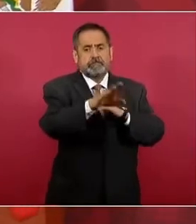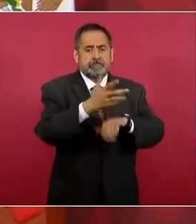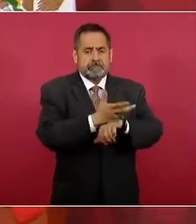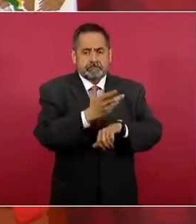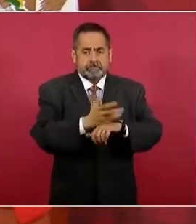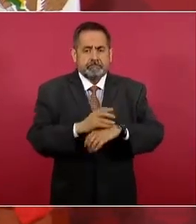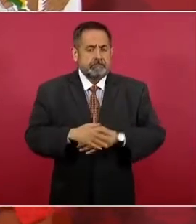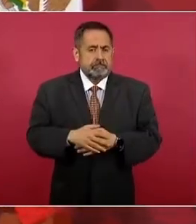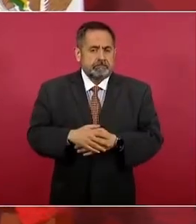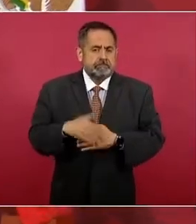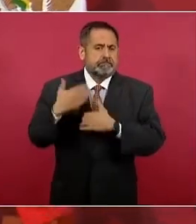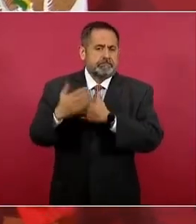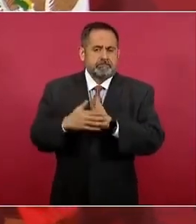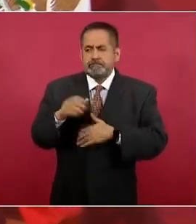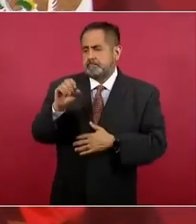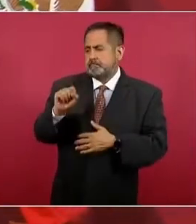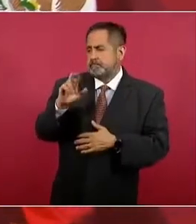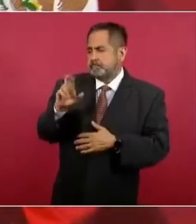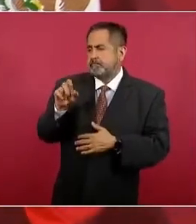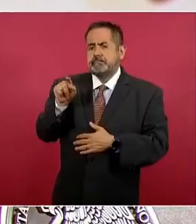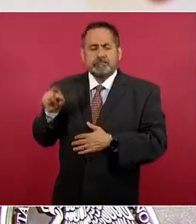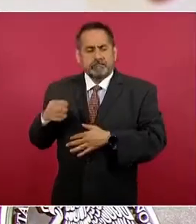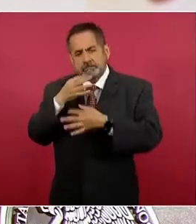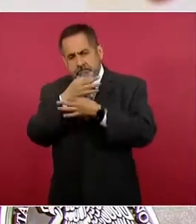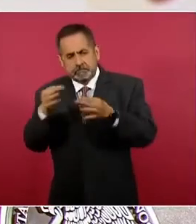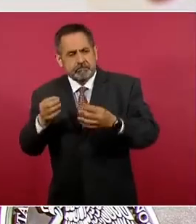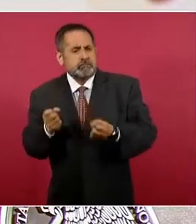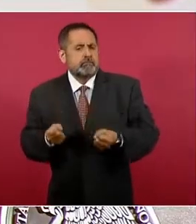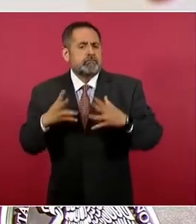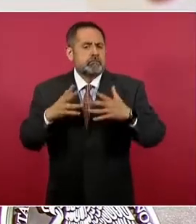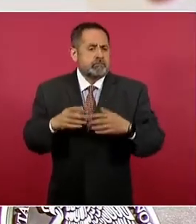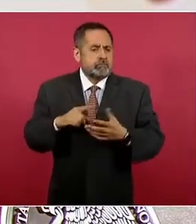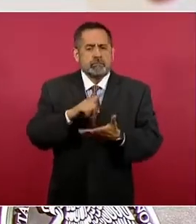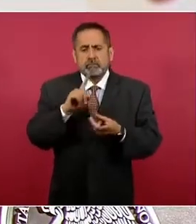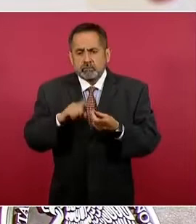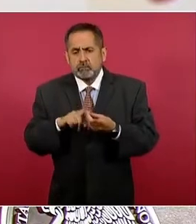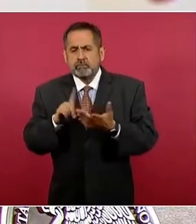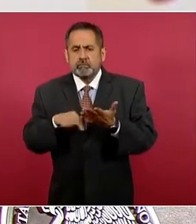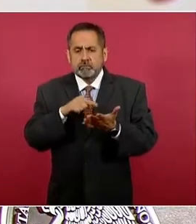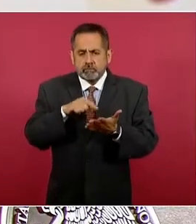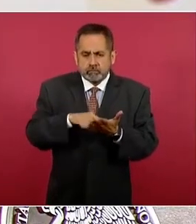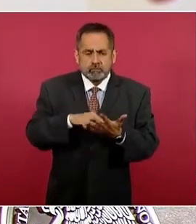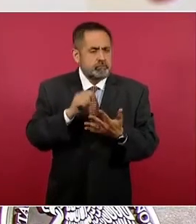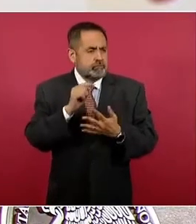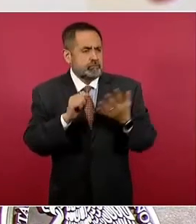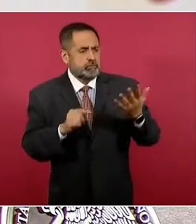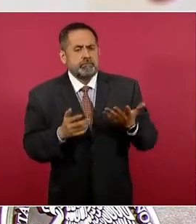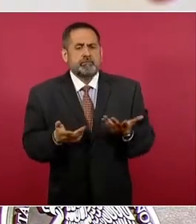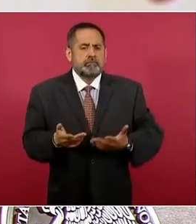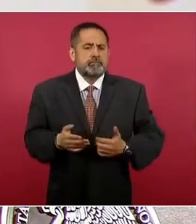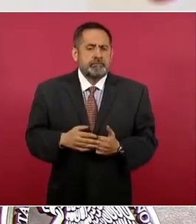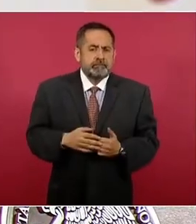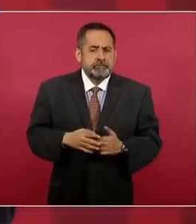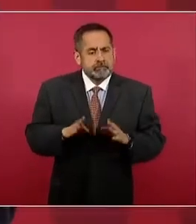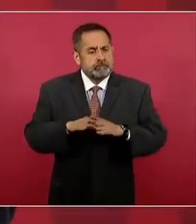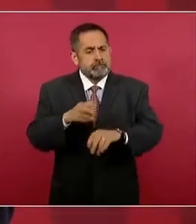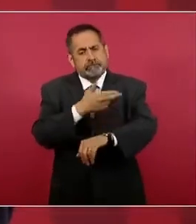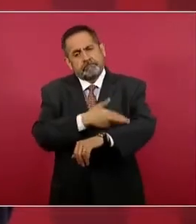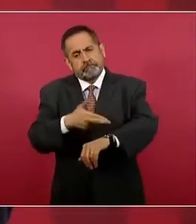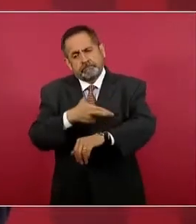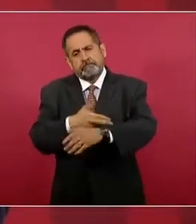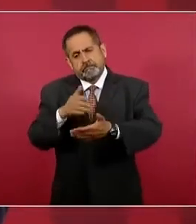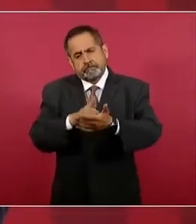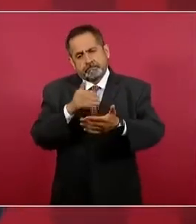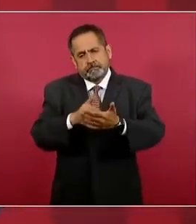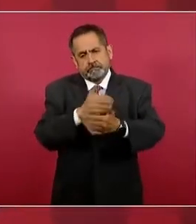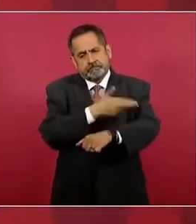puede informarles sobre cuántos son, en dónde están y cómo van los trámites